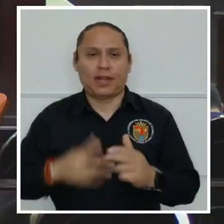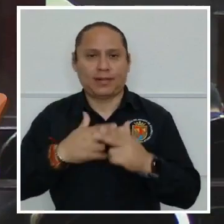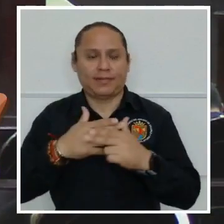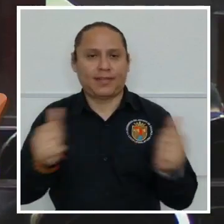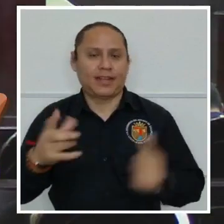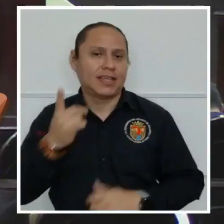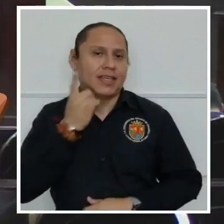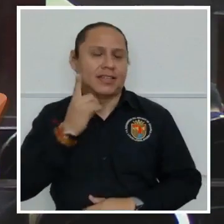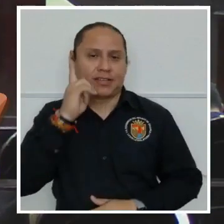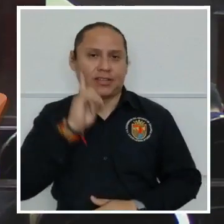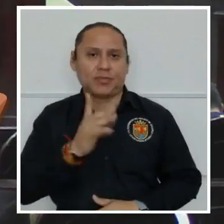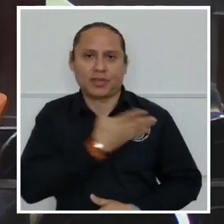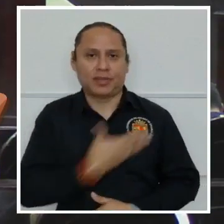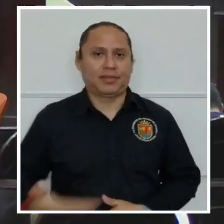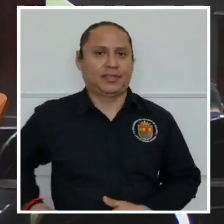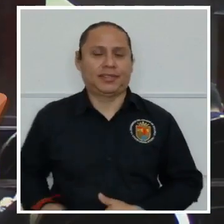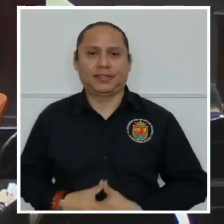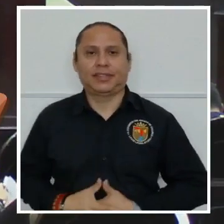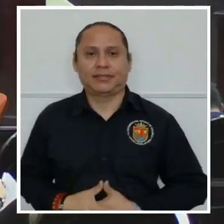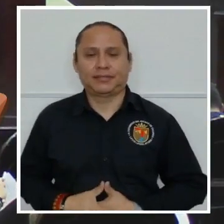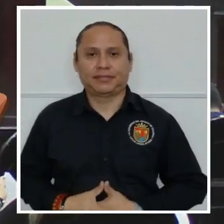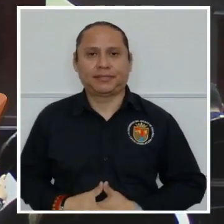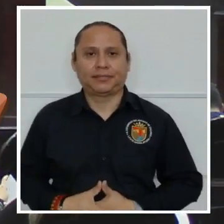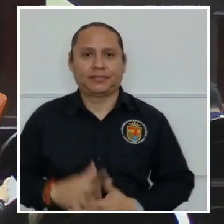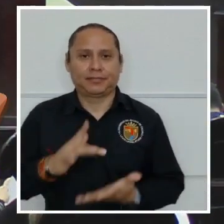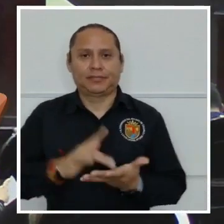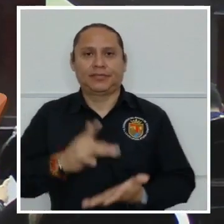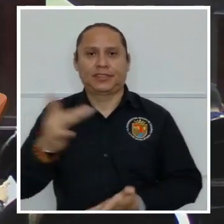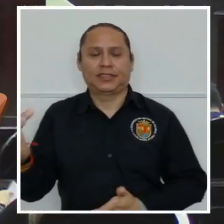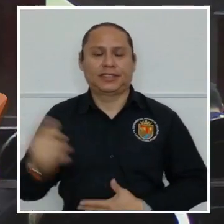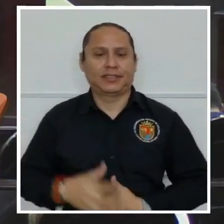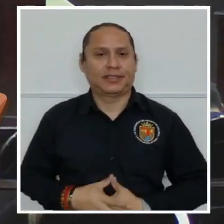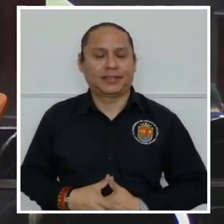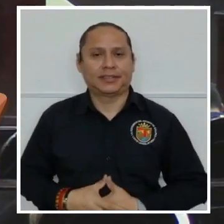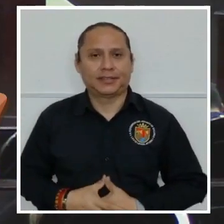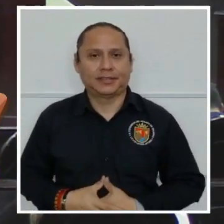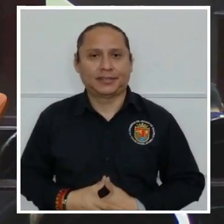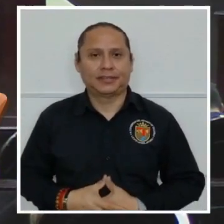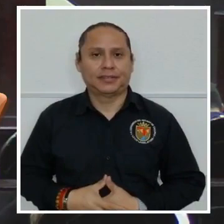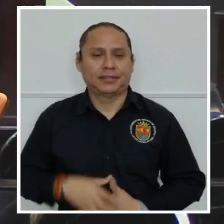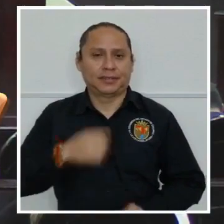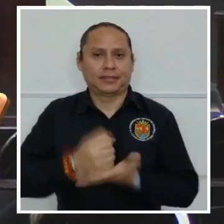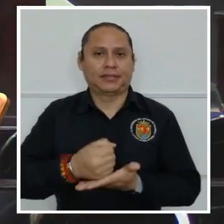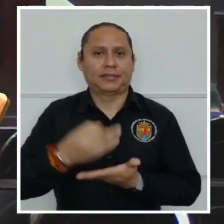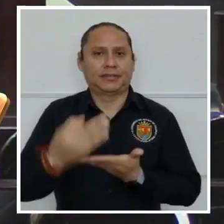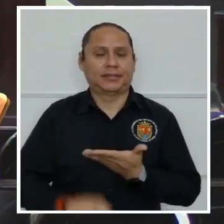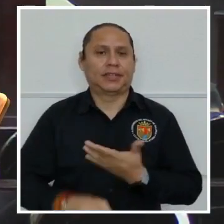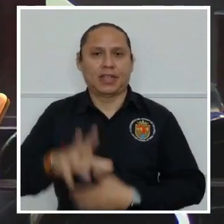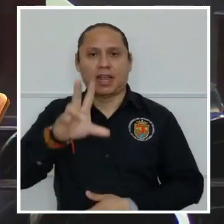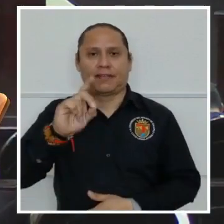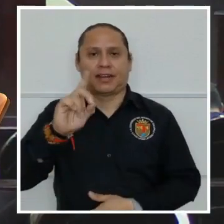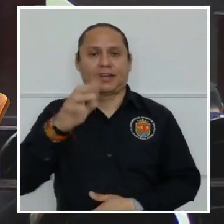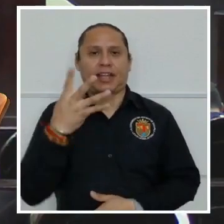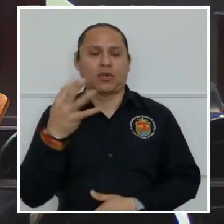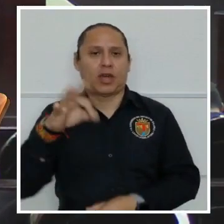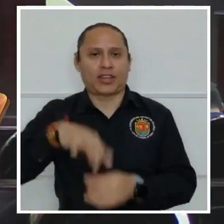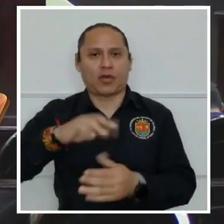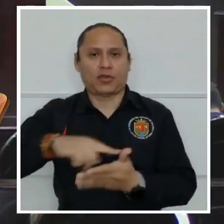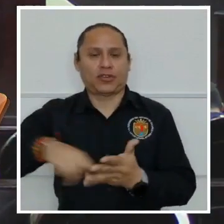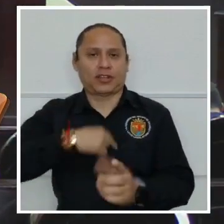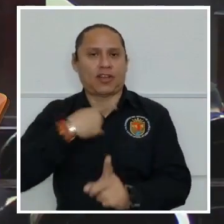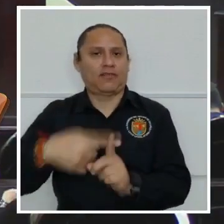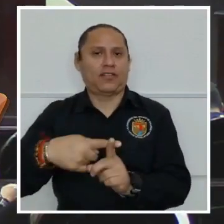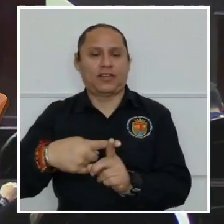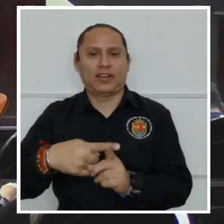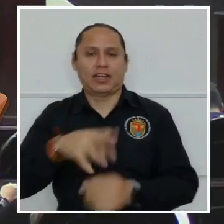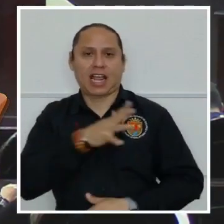ningún legislador por emitir su voto, diputada presidenta. Gracias, diputada secretaria. Aprobado con 34 votos a